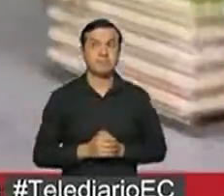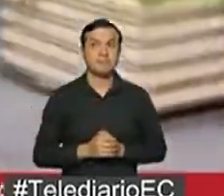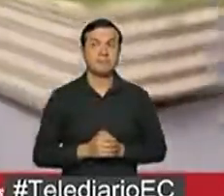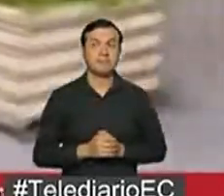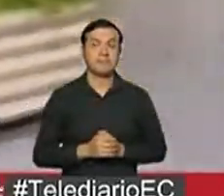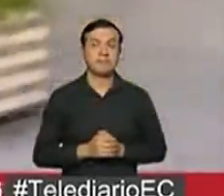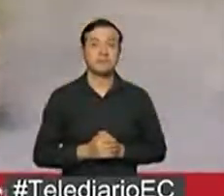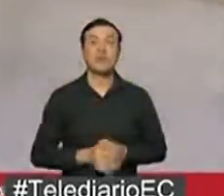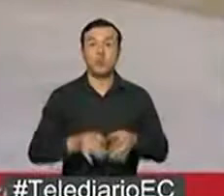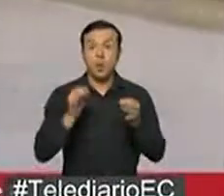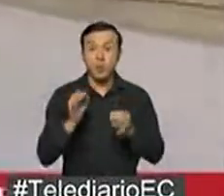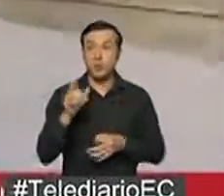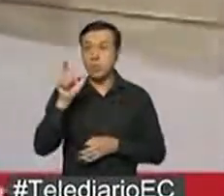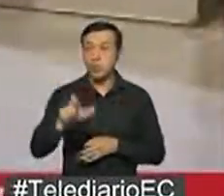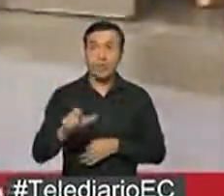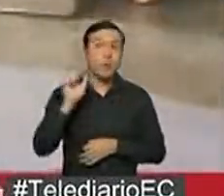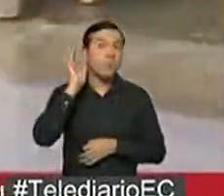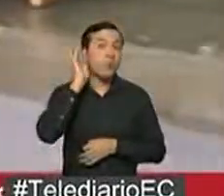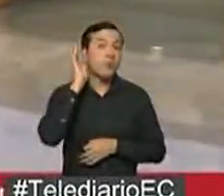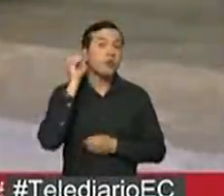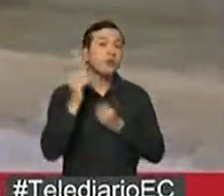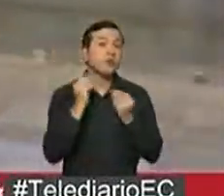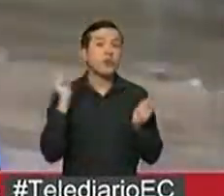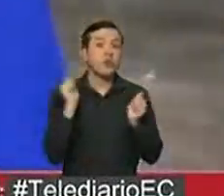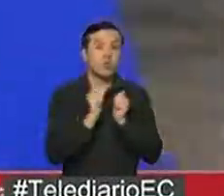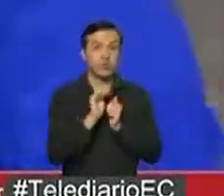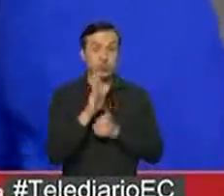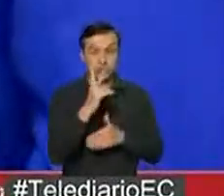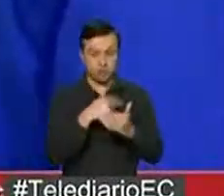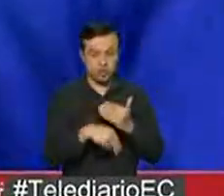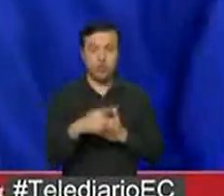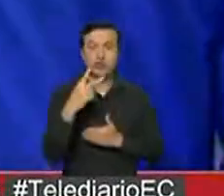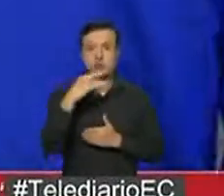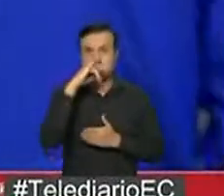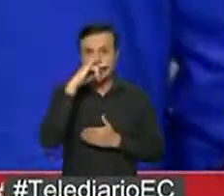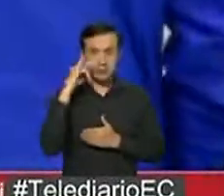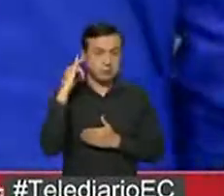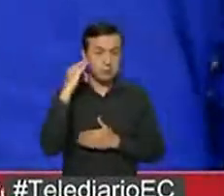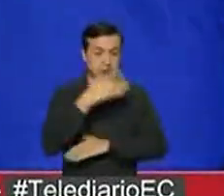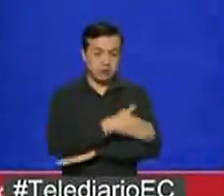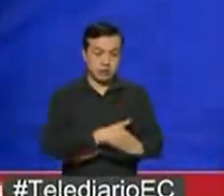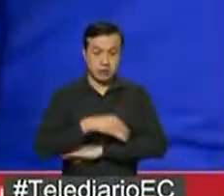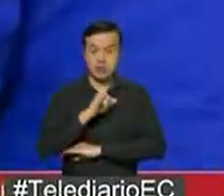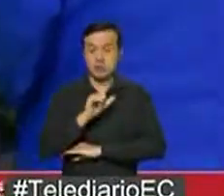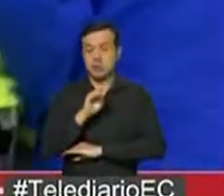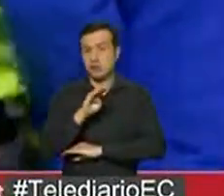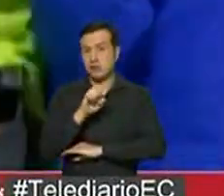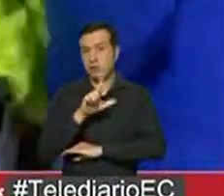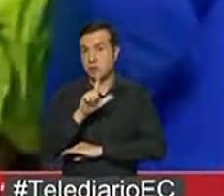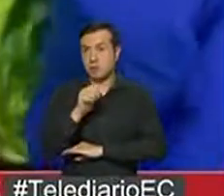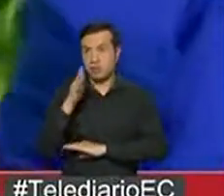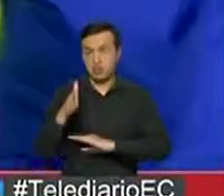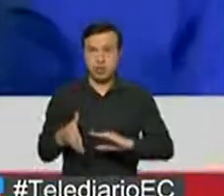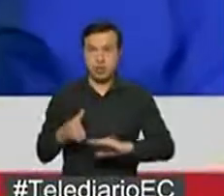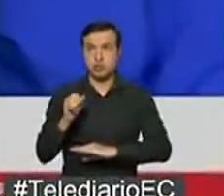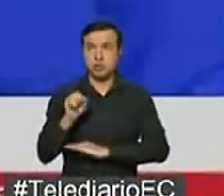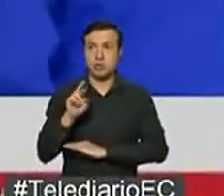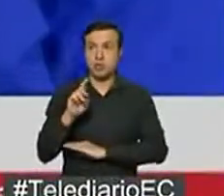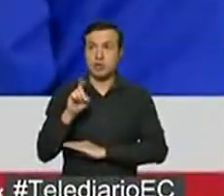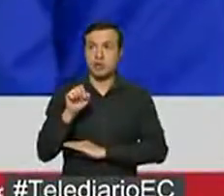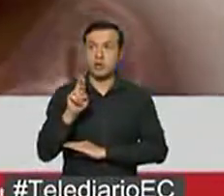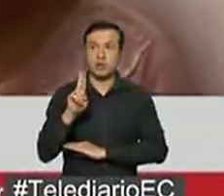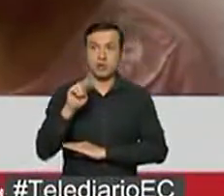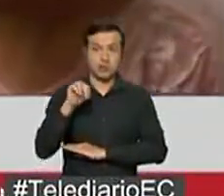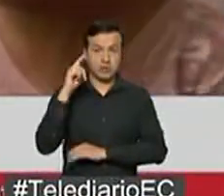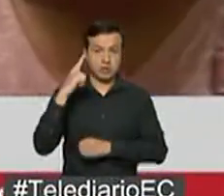en el momento de su captura a la mujer se encontraba junto a su hijo y dos menores en las calles isabela católica y luís cordero en el norte de quito